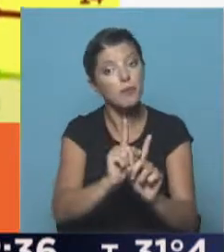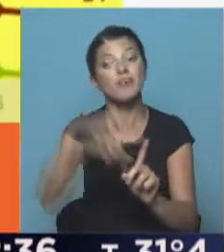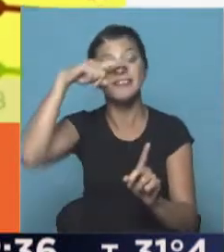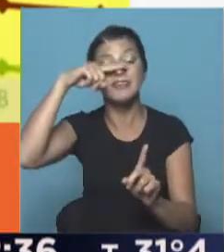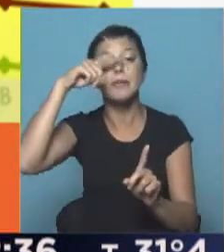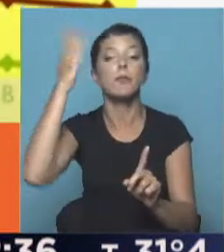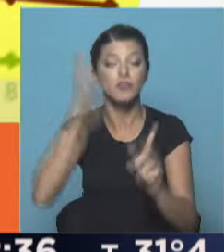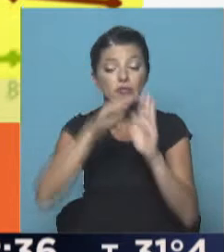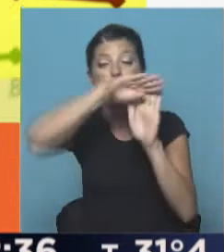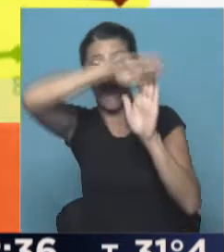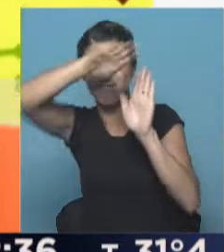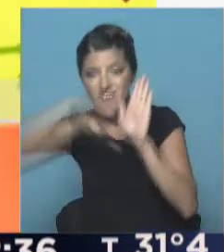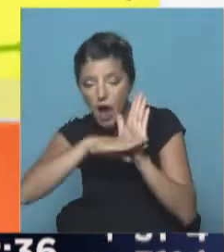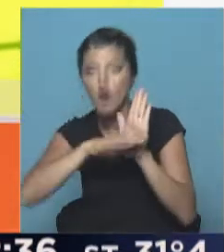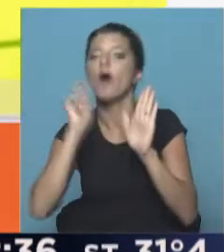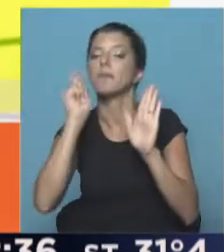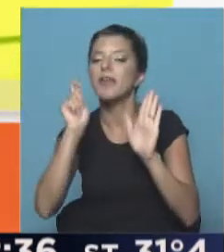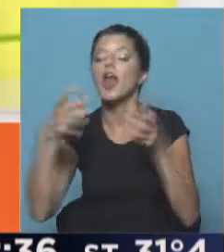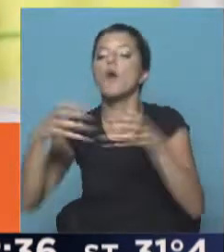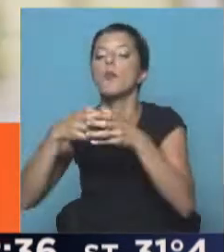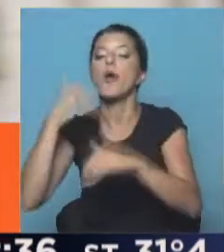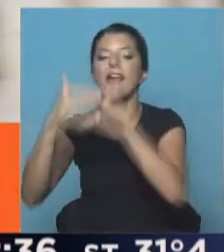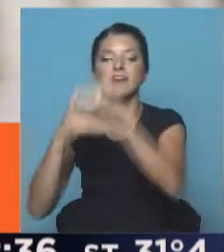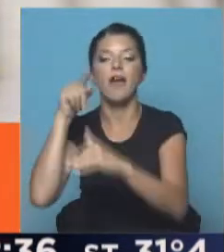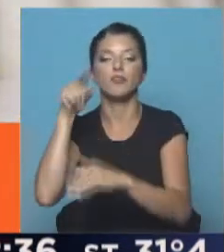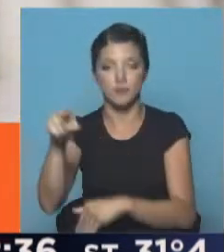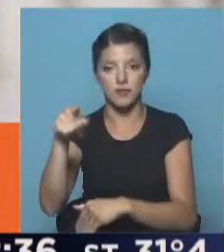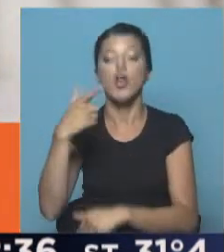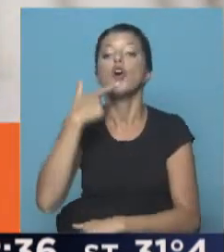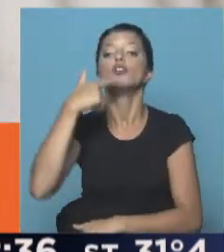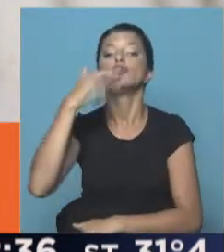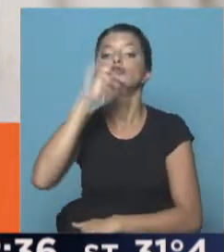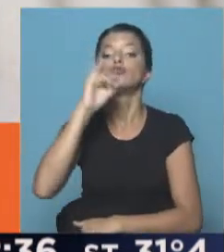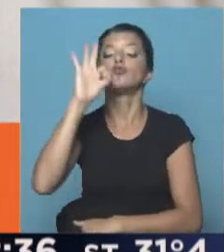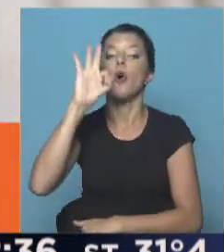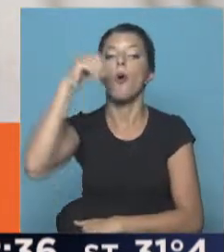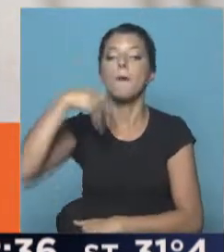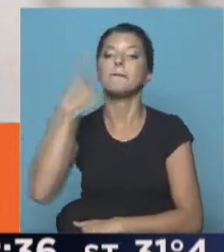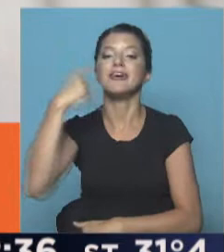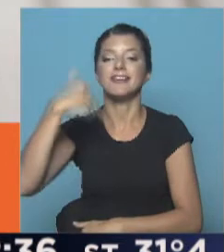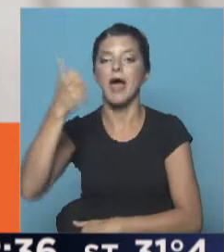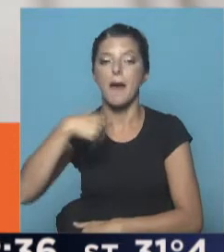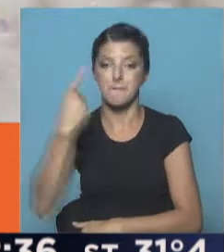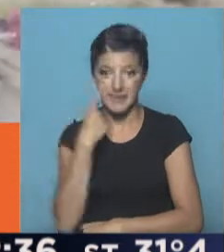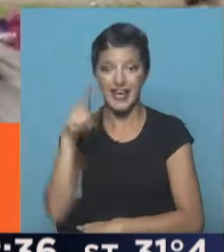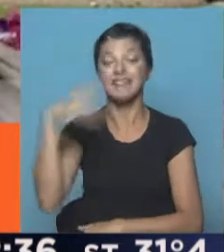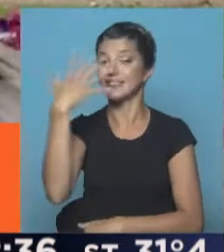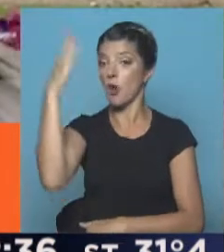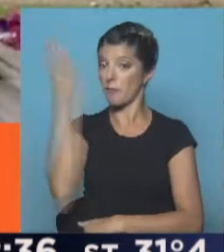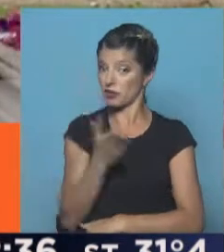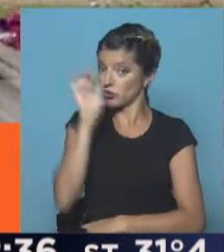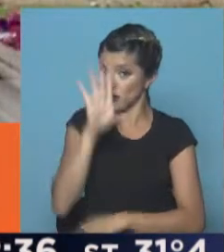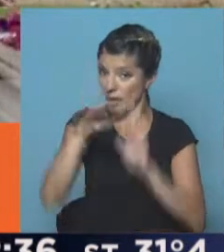por encima del candidato del partido progresista marco enríquez ominami que llega a un 5 por ciento la encuesta